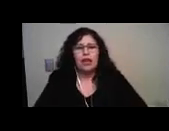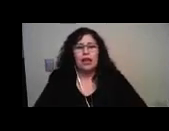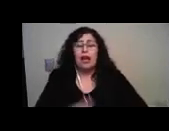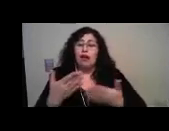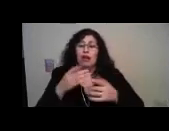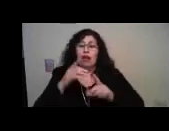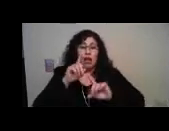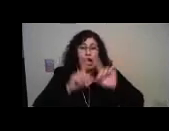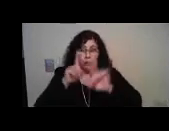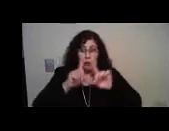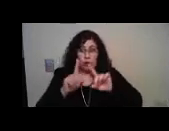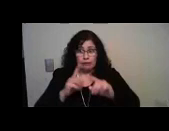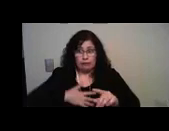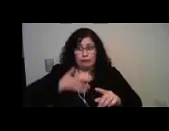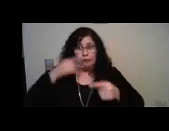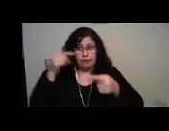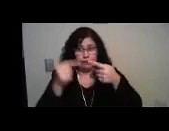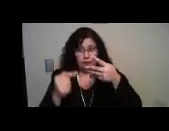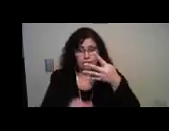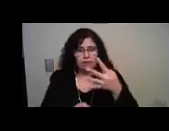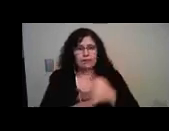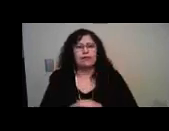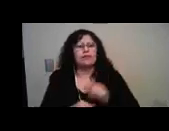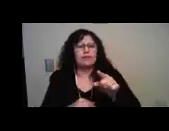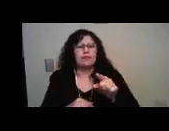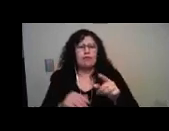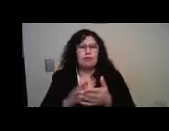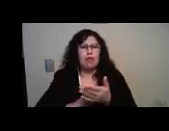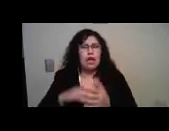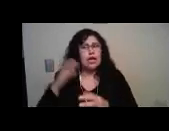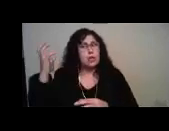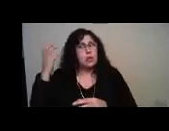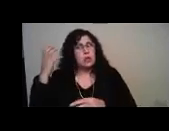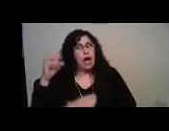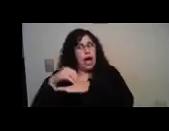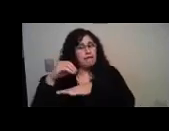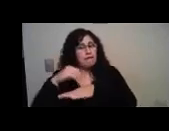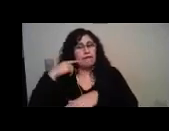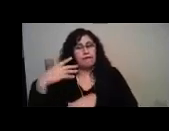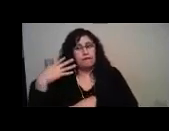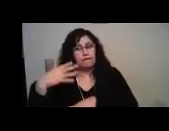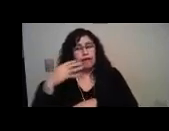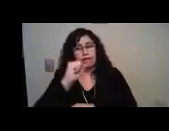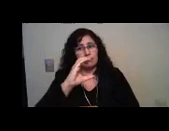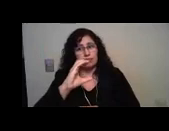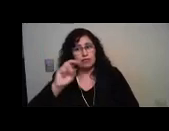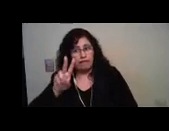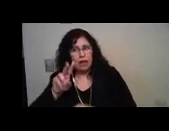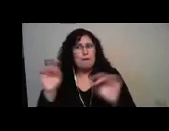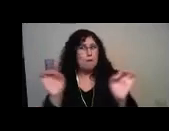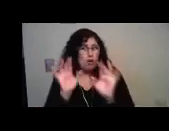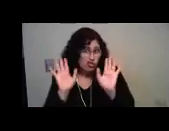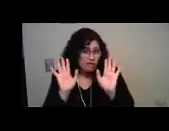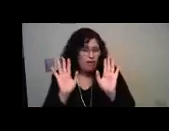Algunos síntomas que son parte o que se consideran como alarma relevante frente a un posible accidente vascular tiene que ver con una